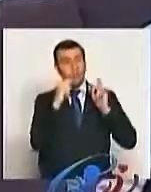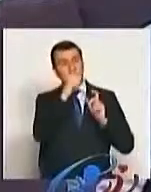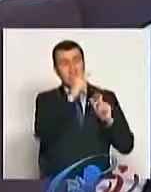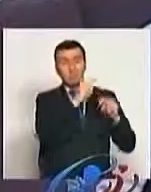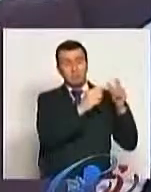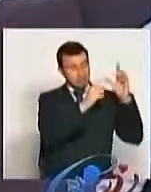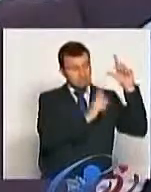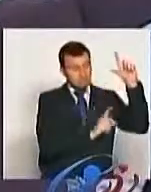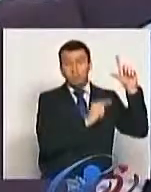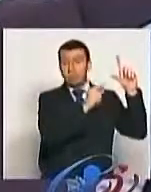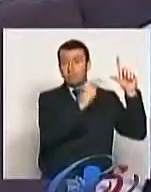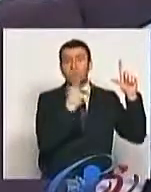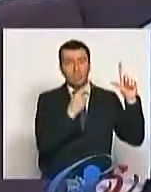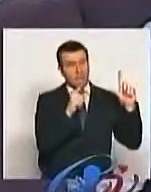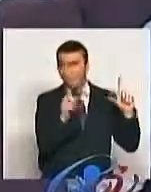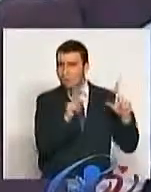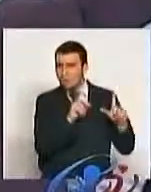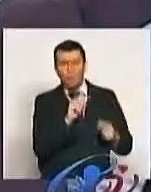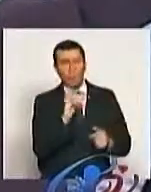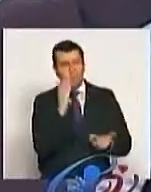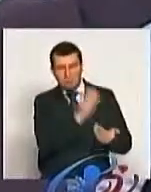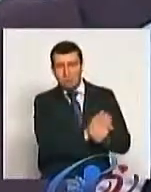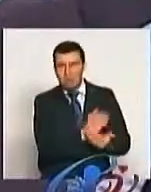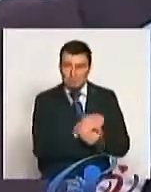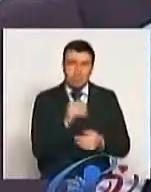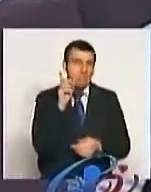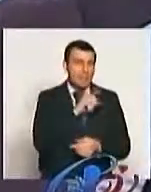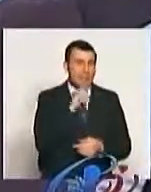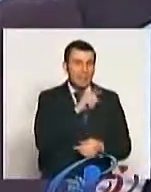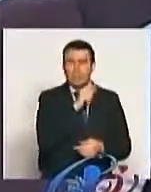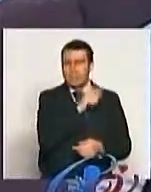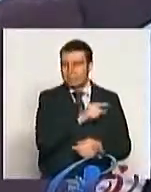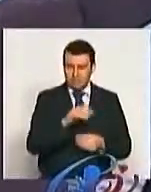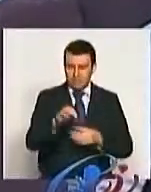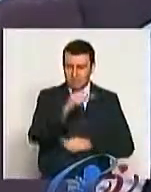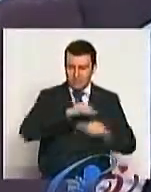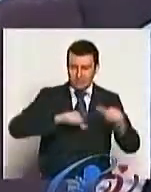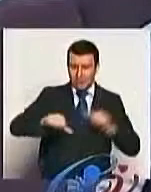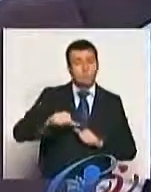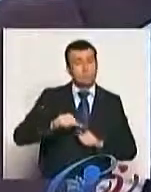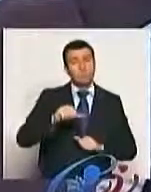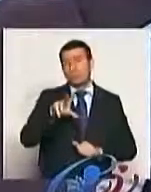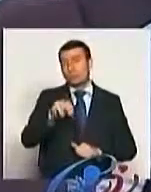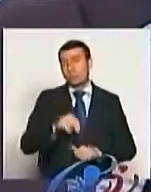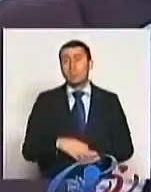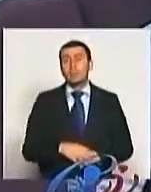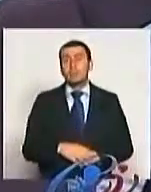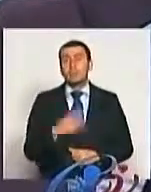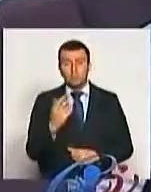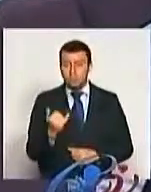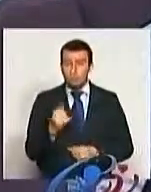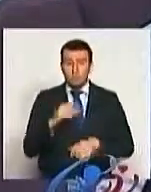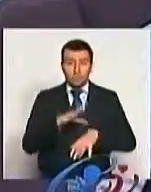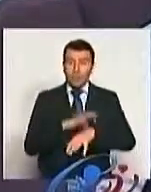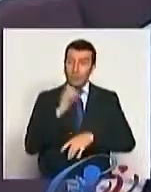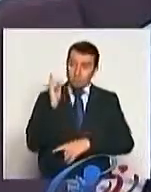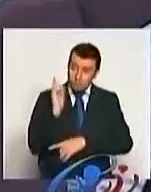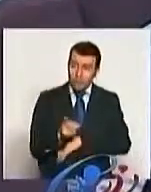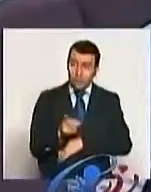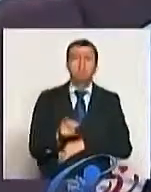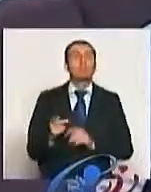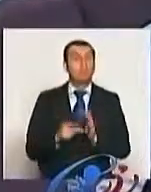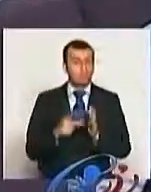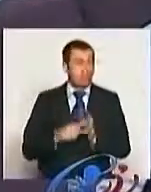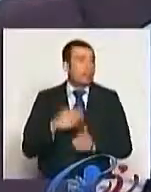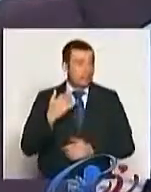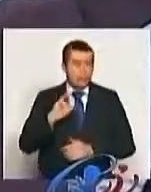las fórmulas, no vuelvan a esos sitios, los están engañando. La prescripción tiene una razón de ser. El porqué de